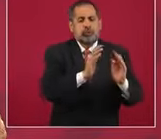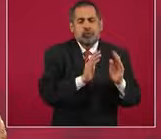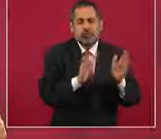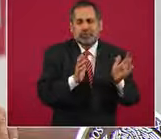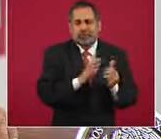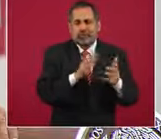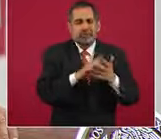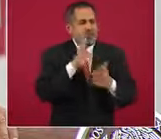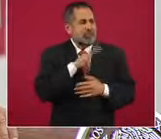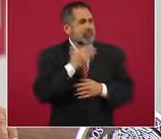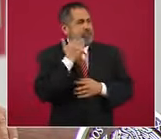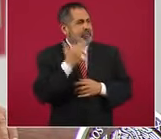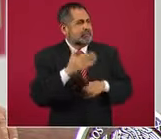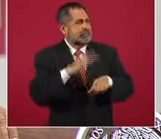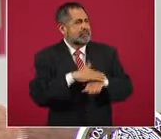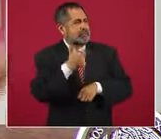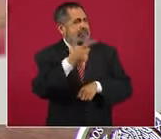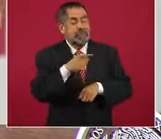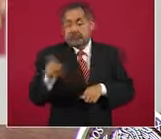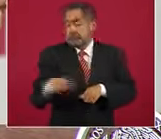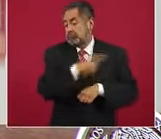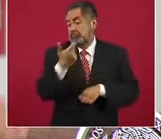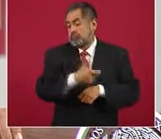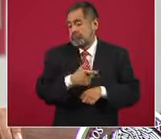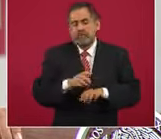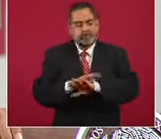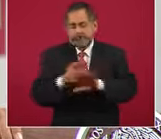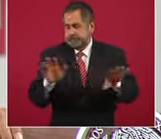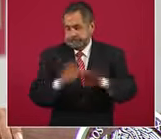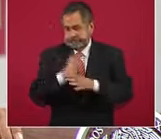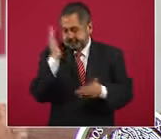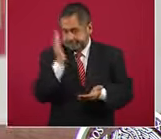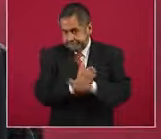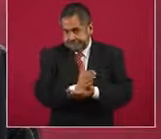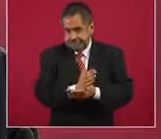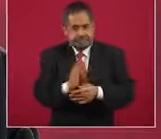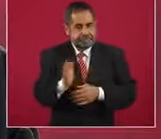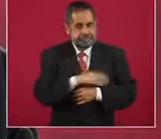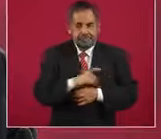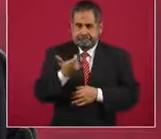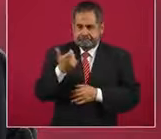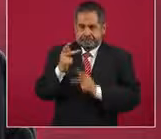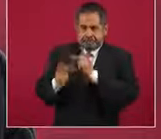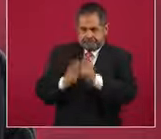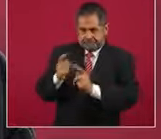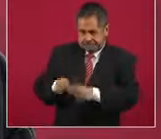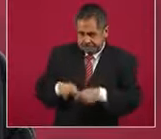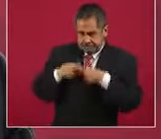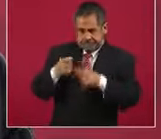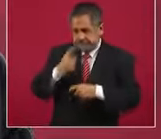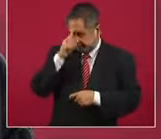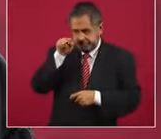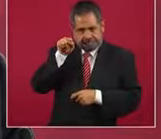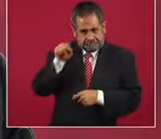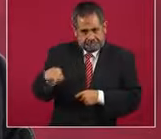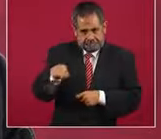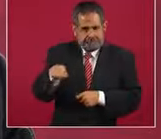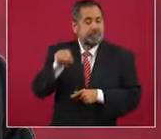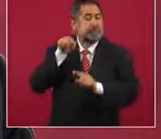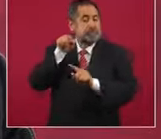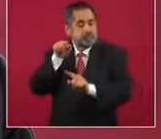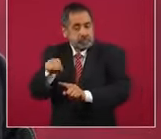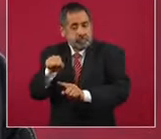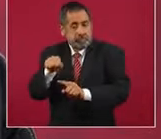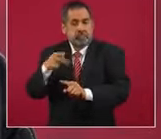pequeño, mal hecho, caro. Se acabó eso. El crédito lo recibe el trabajador y él decide